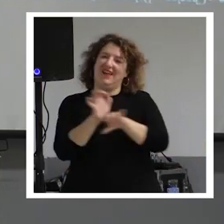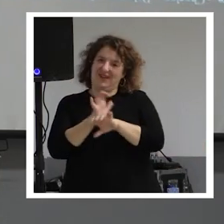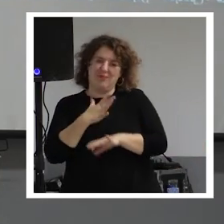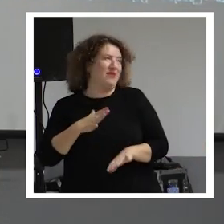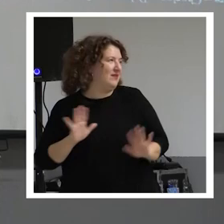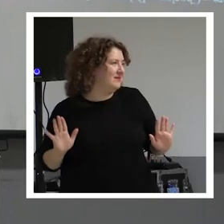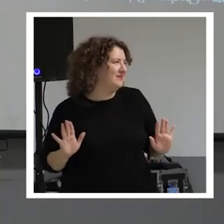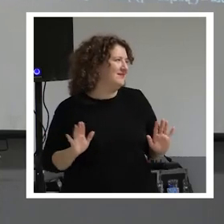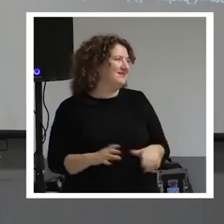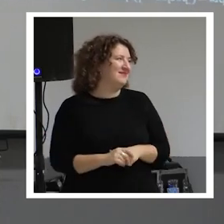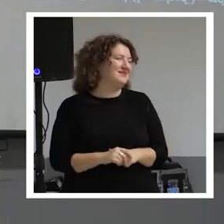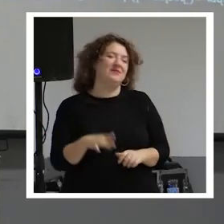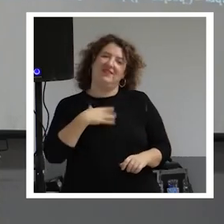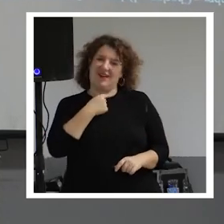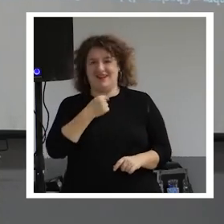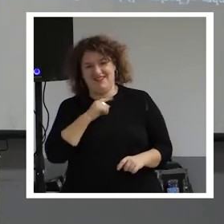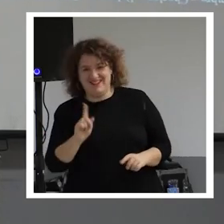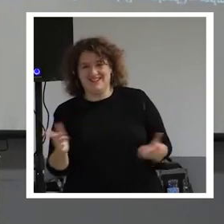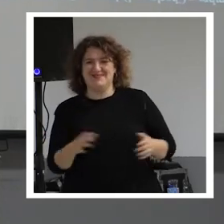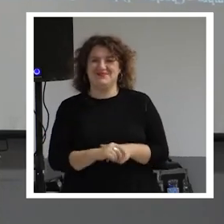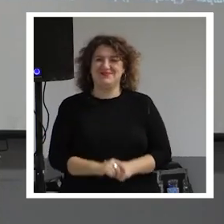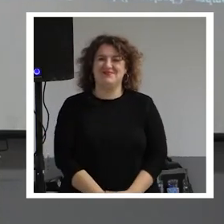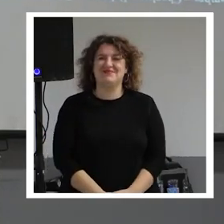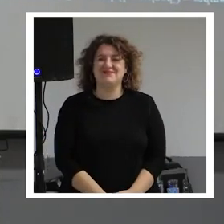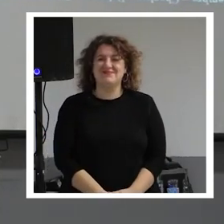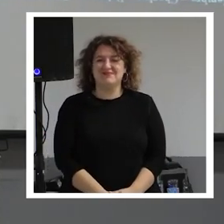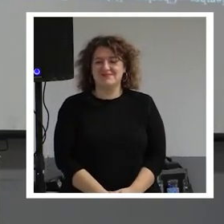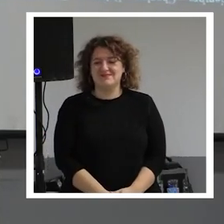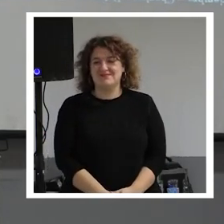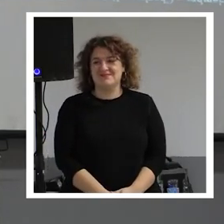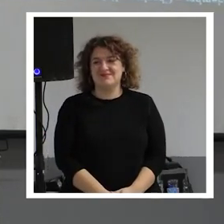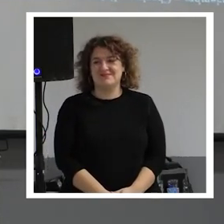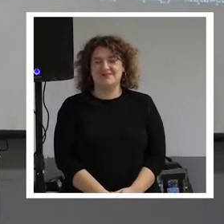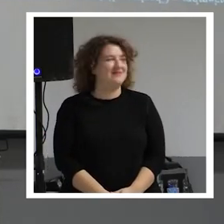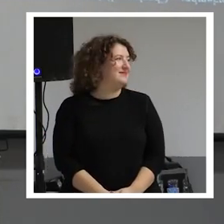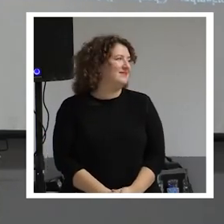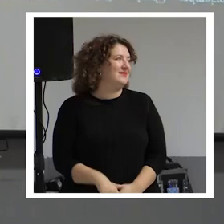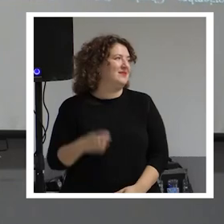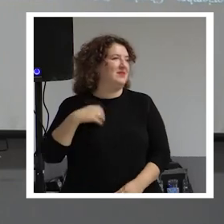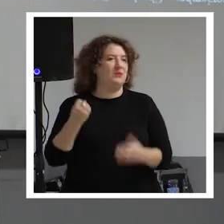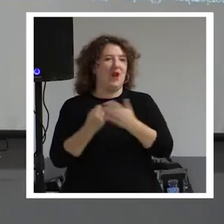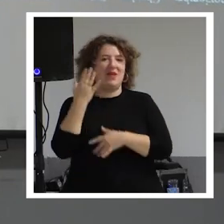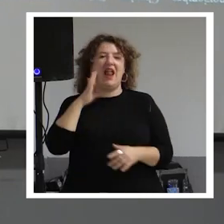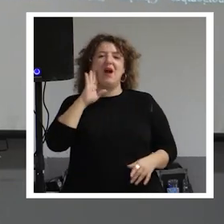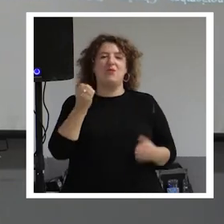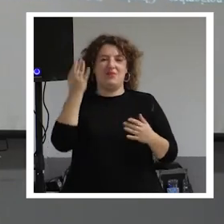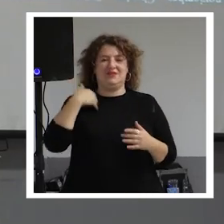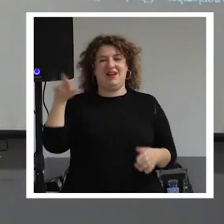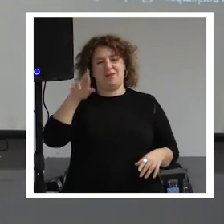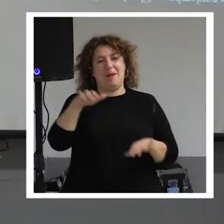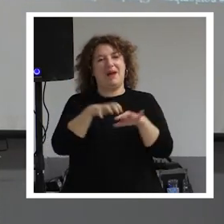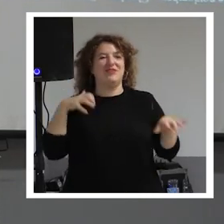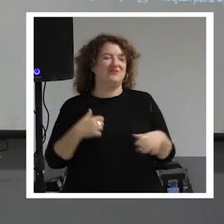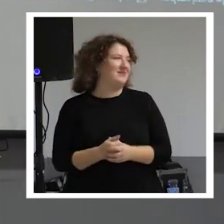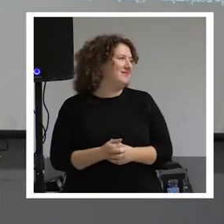de enseñanzas que poder contar porque básicamente el error que ustedes comentan nosotros ya lo cometimos esperaría que no se